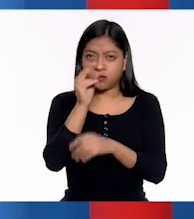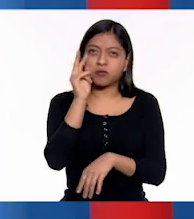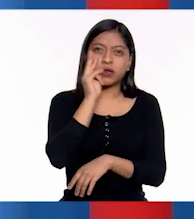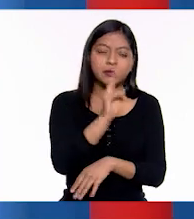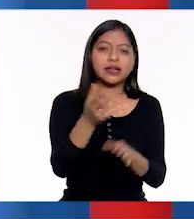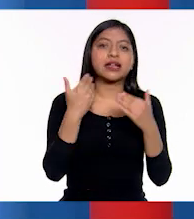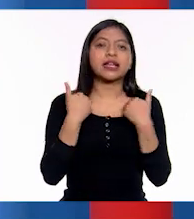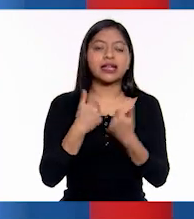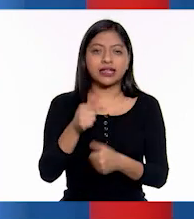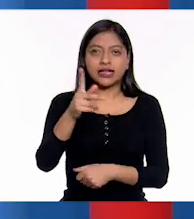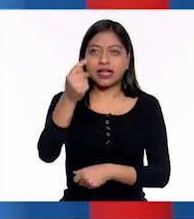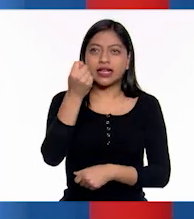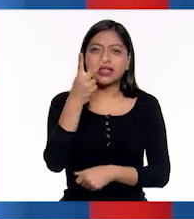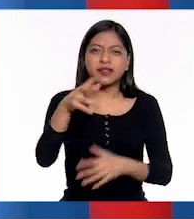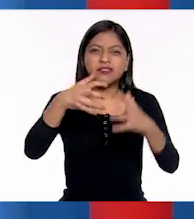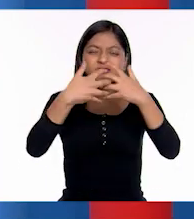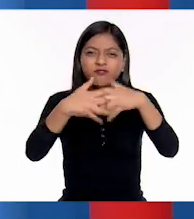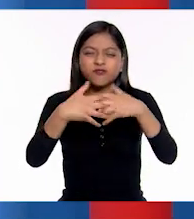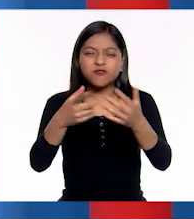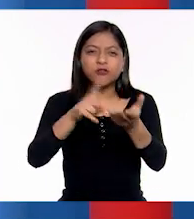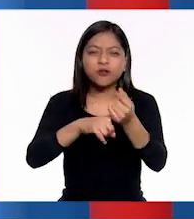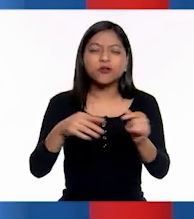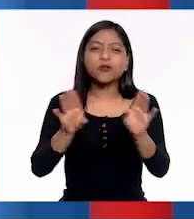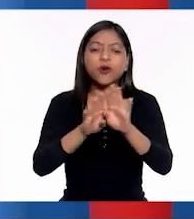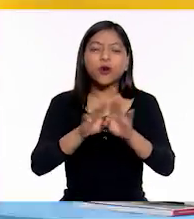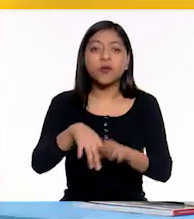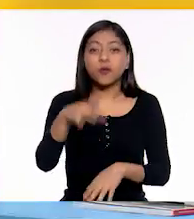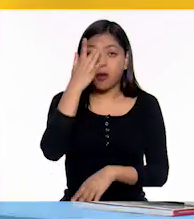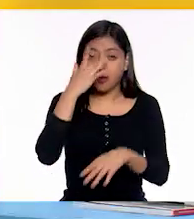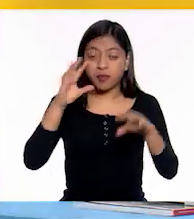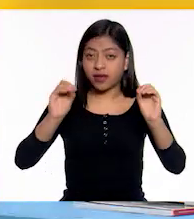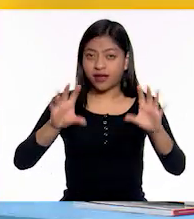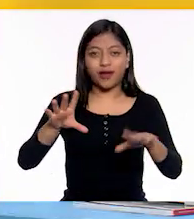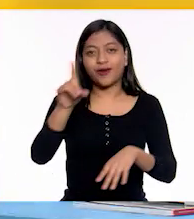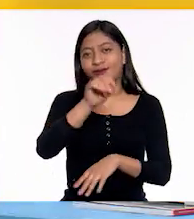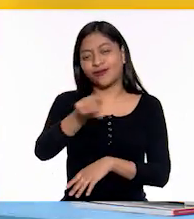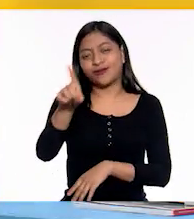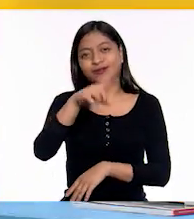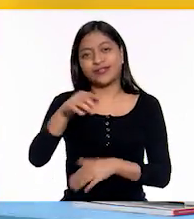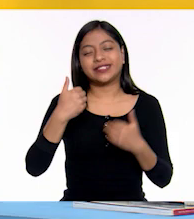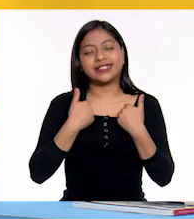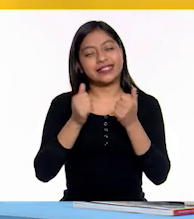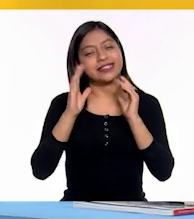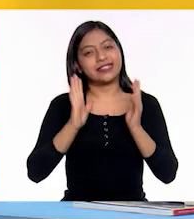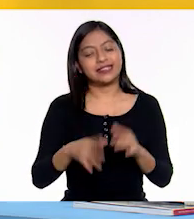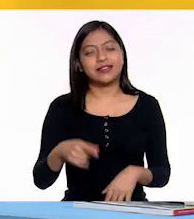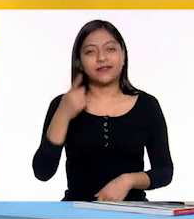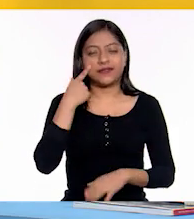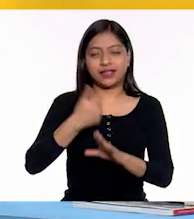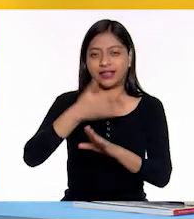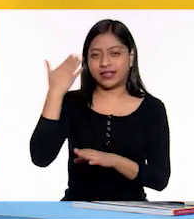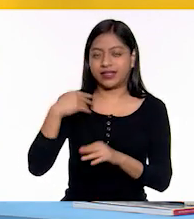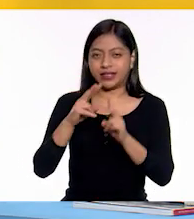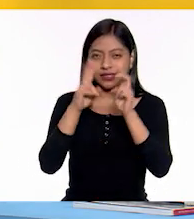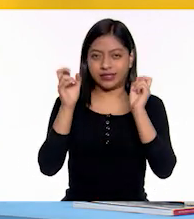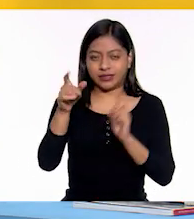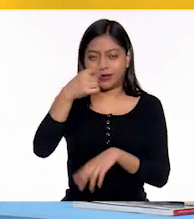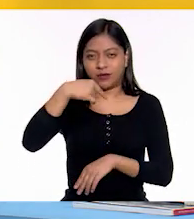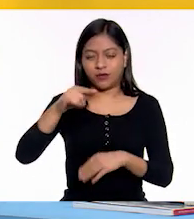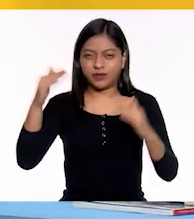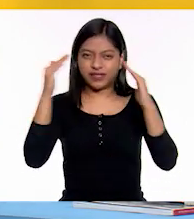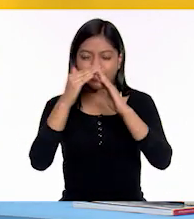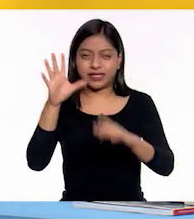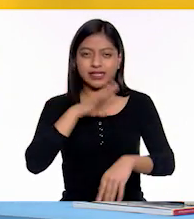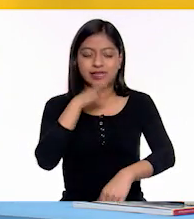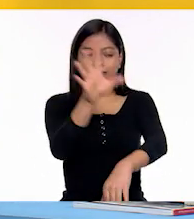cosa de magia, sino que todo adquiere un sentido lógico. Volviendo a la energía eléctrica que recibimos en casa, debe